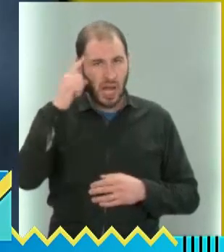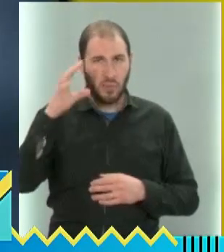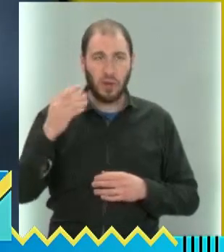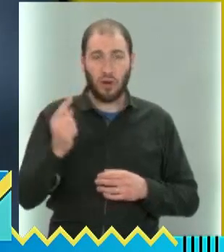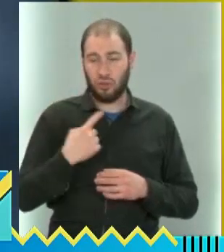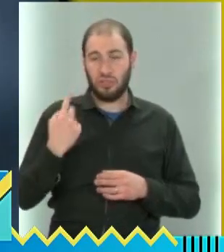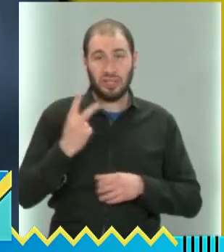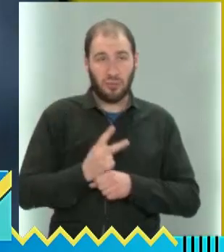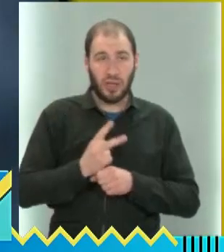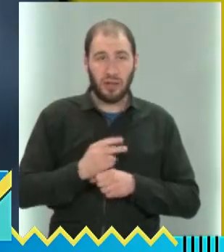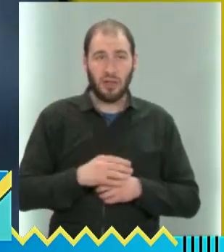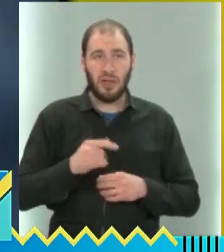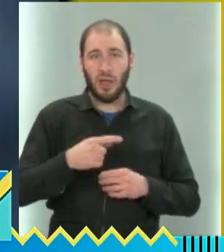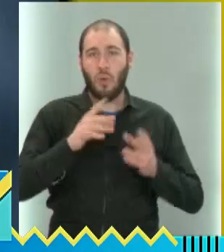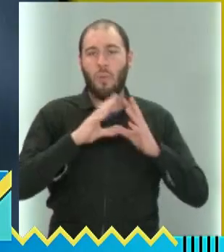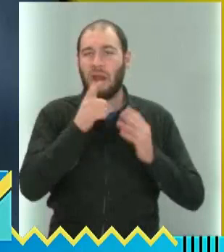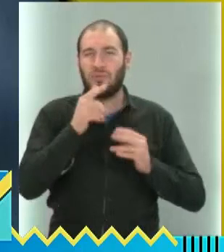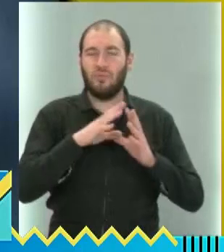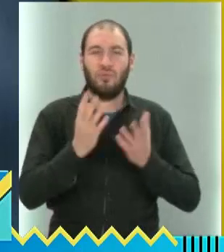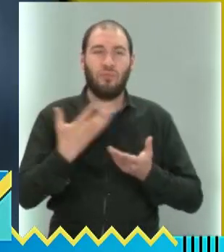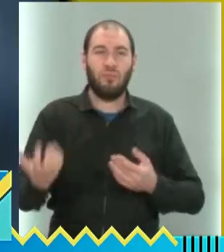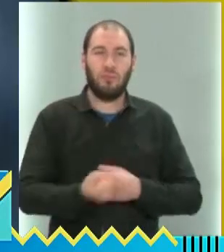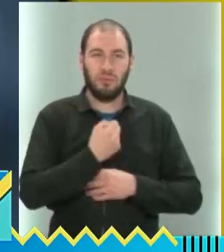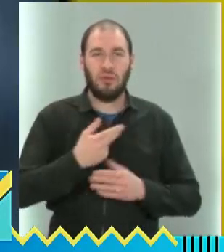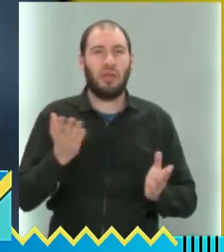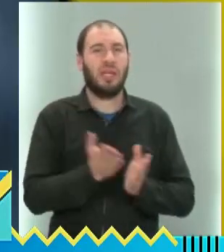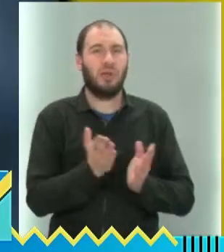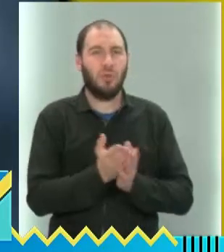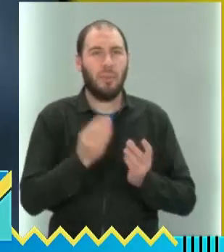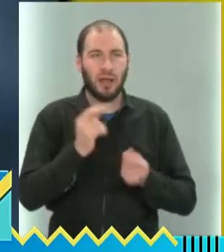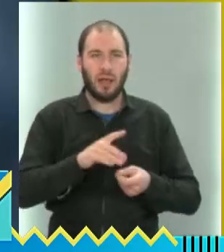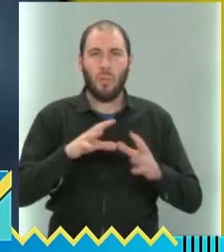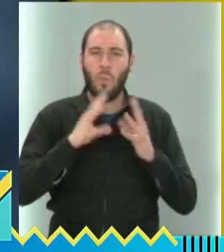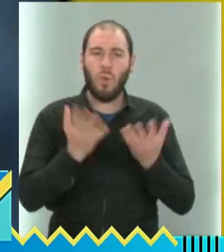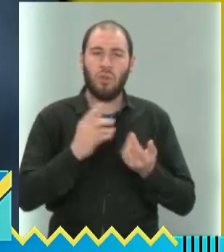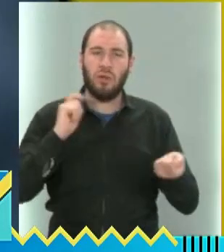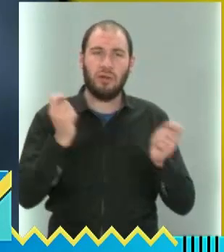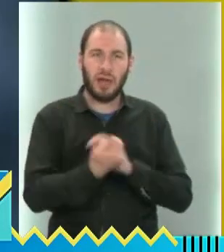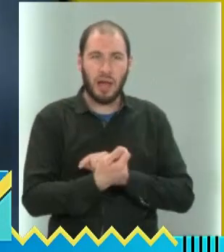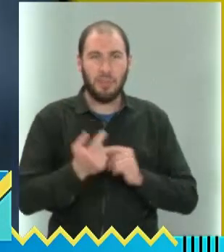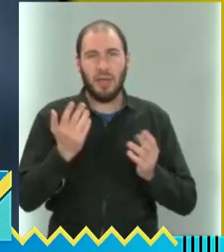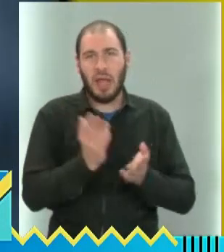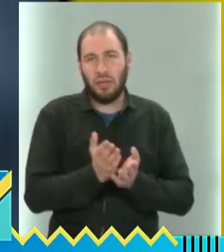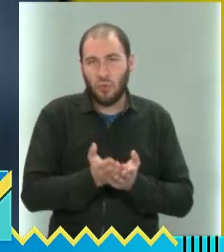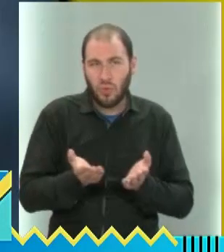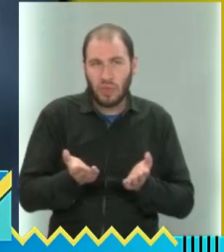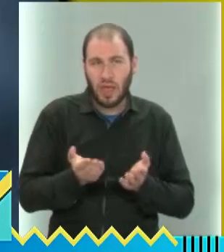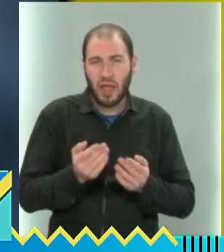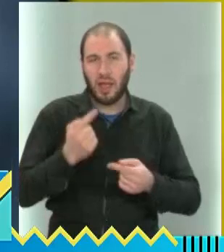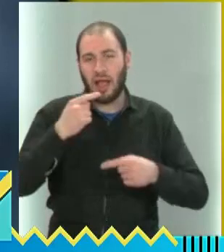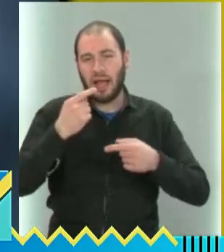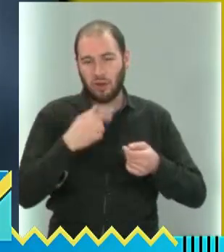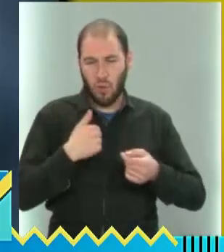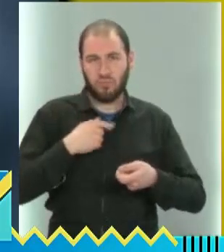fue para nosotros el secundario, era conquistar el mundo, era estudiar para cambiarlo, era estudiar para